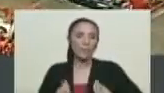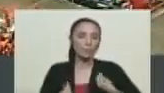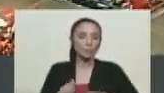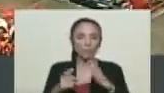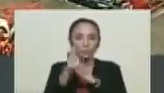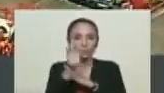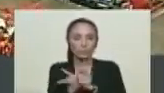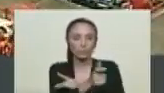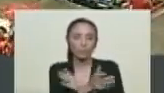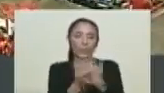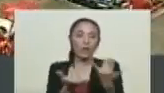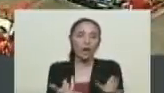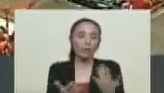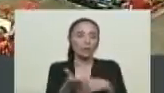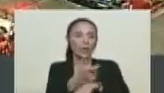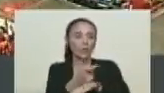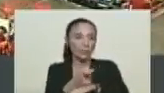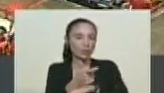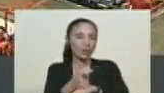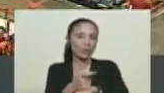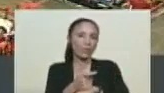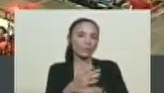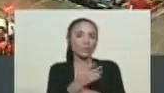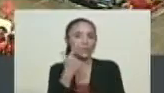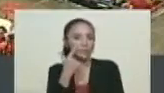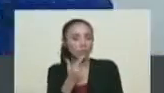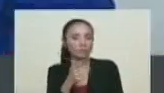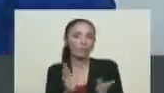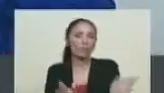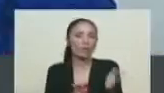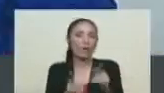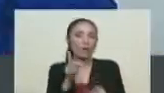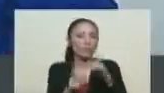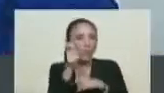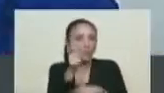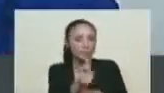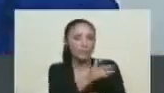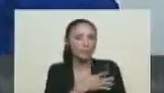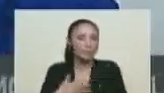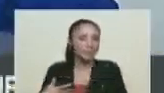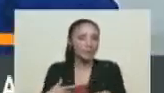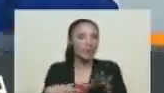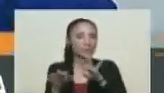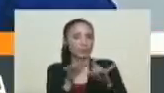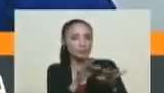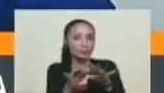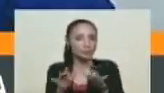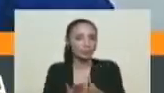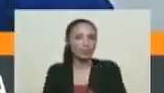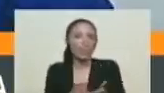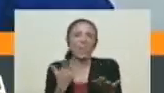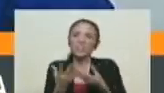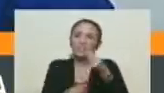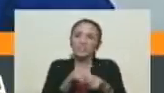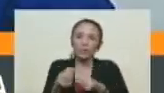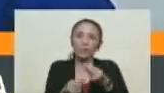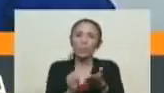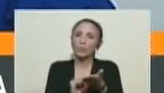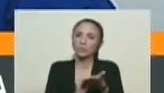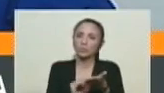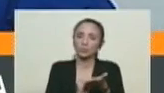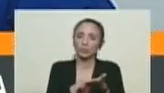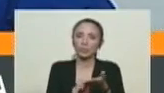posibles escenarios y, de ser así, ¿qué acciones han contemplado que se puedan aplicar para evitar que esto suceda? Y la segunda pregunta, si me lo permite, hoy